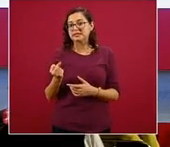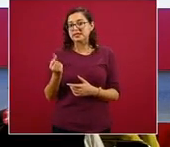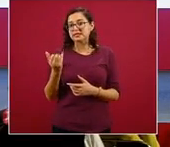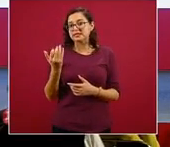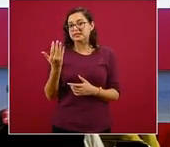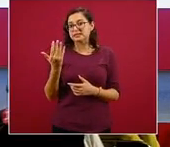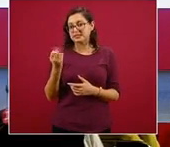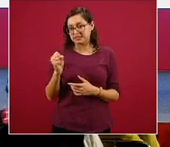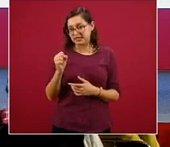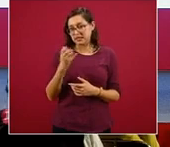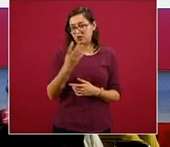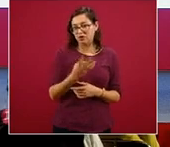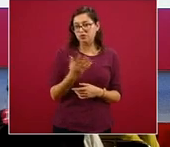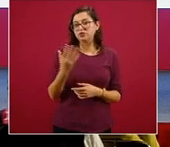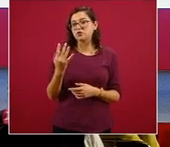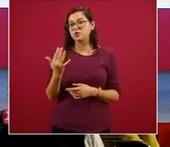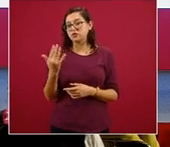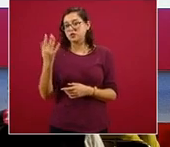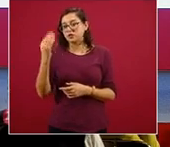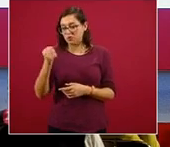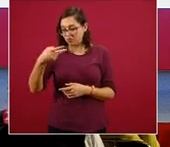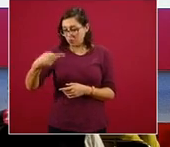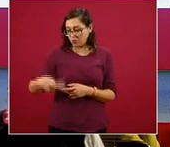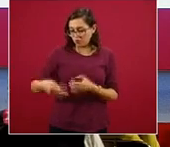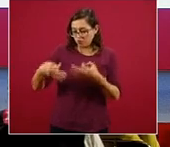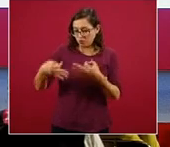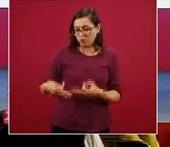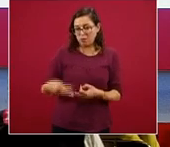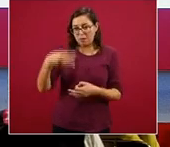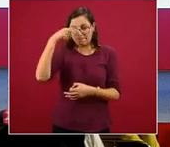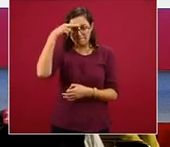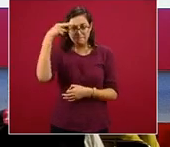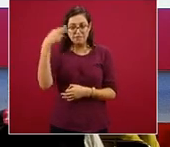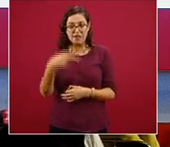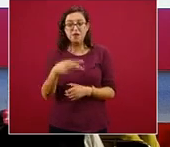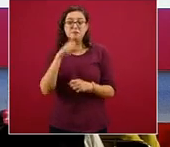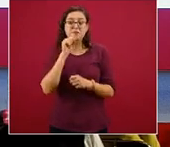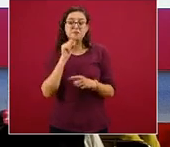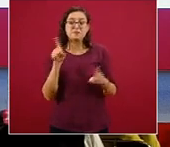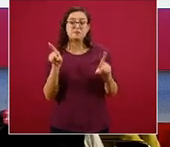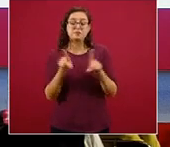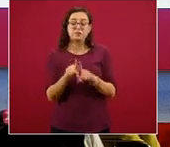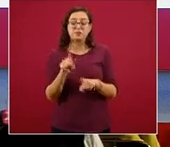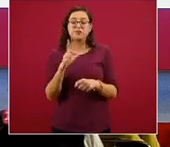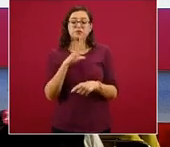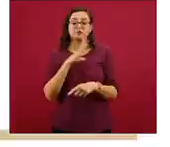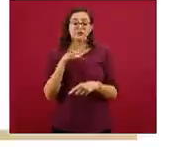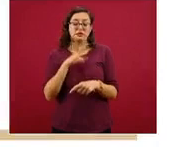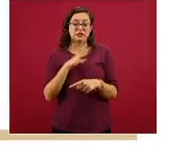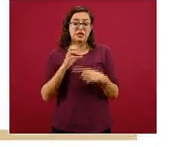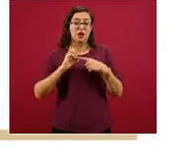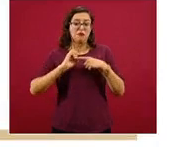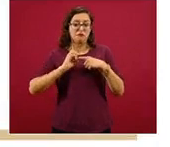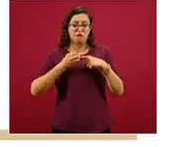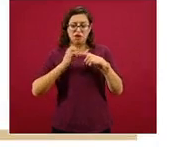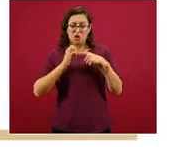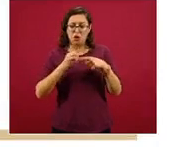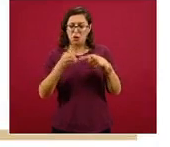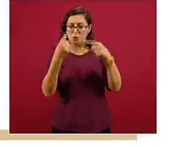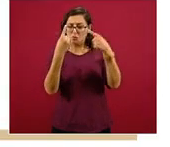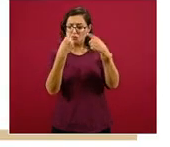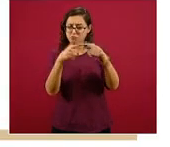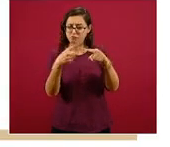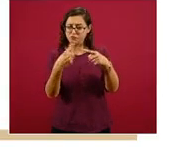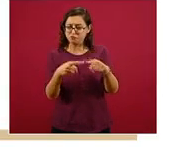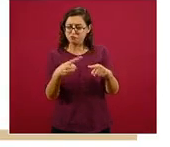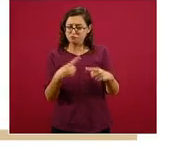nativas. Adelante, por favor. Tenemos la diversidad de frijoles en México, en